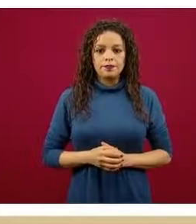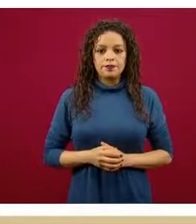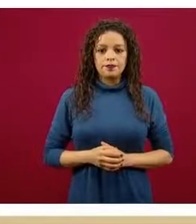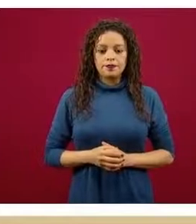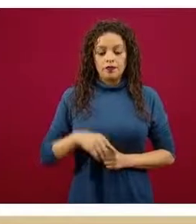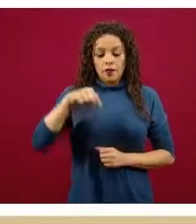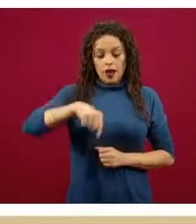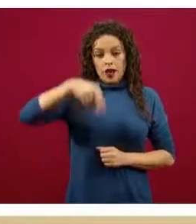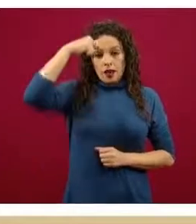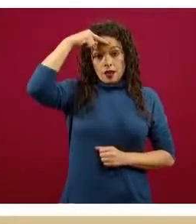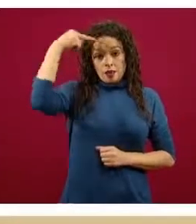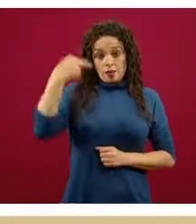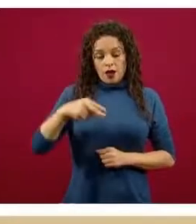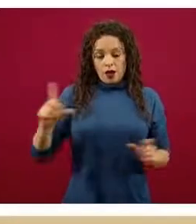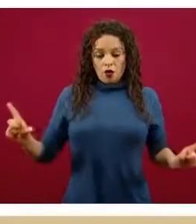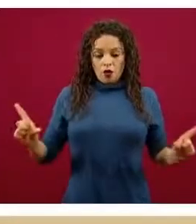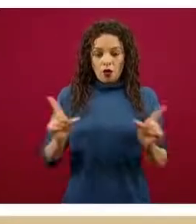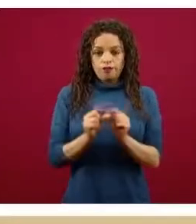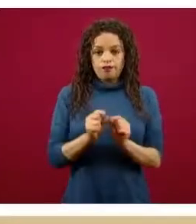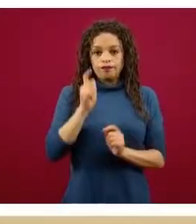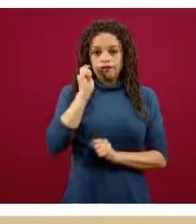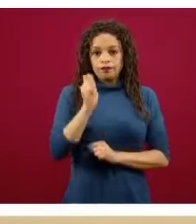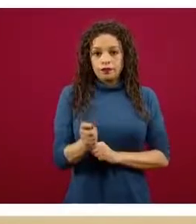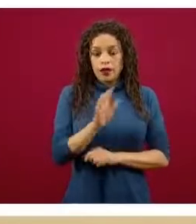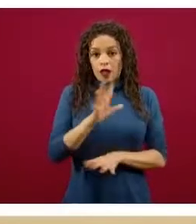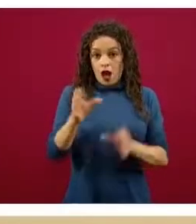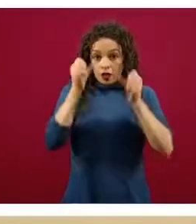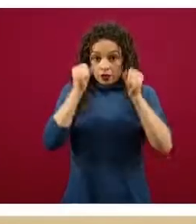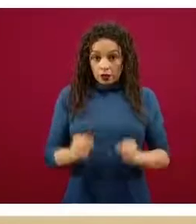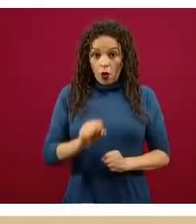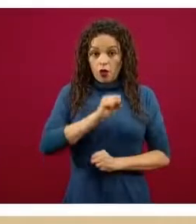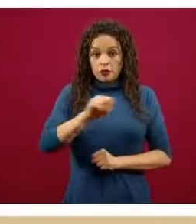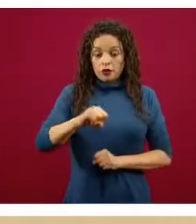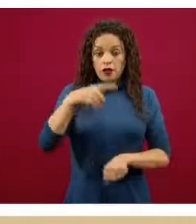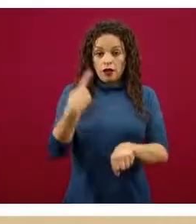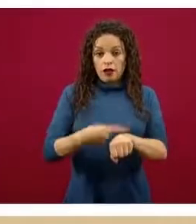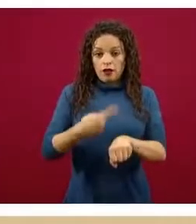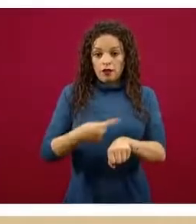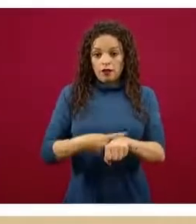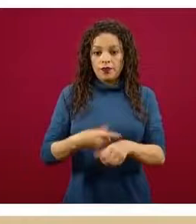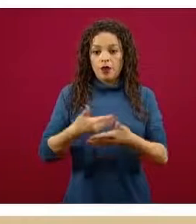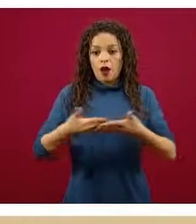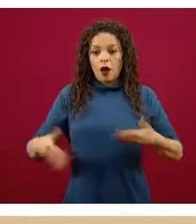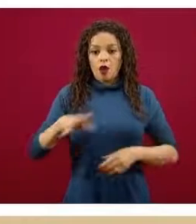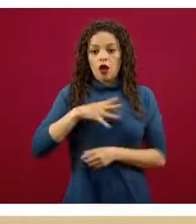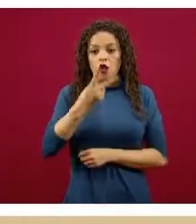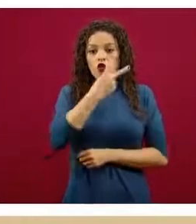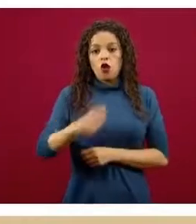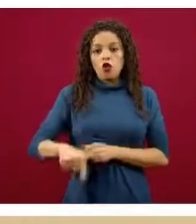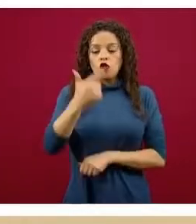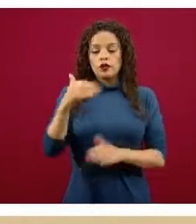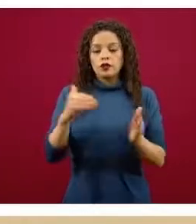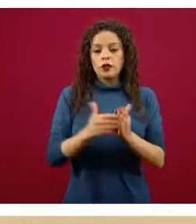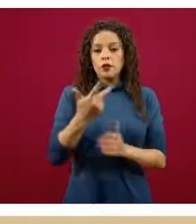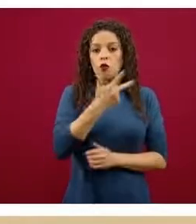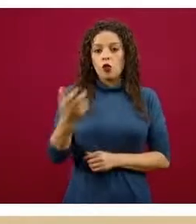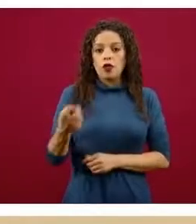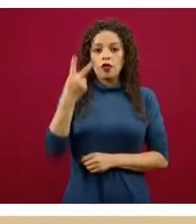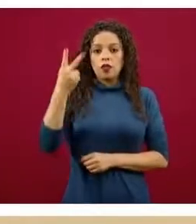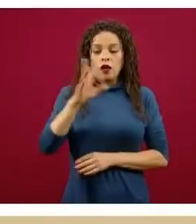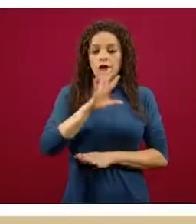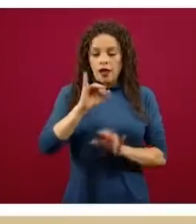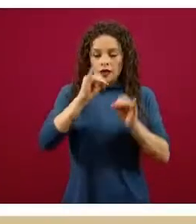En México, el resumen de casos confirmados es el siguiente. Tenemos actualmente 212.802 casos